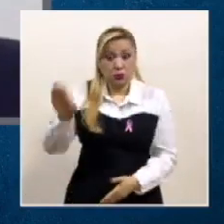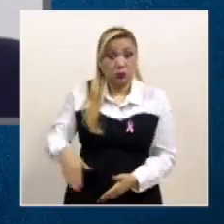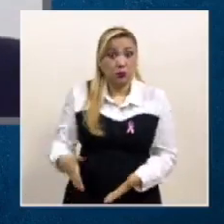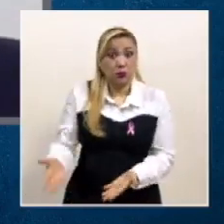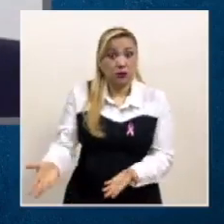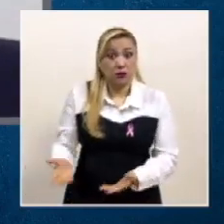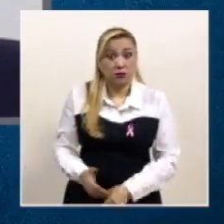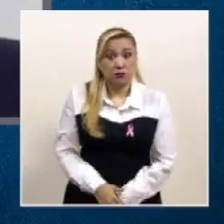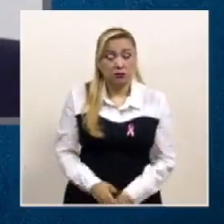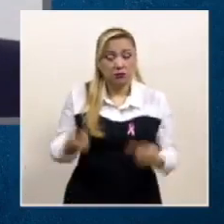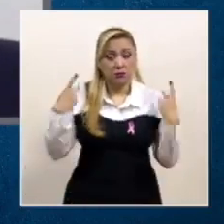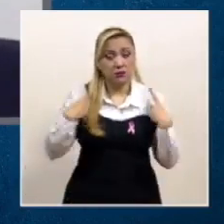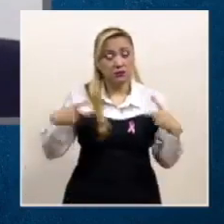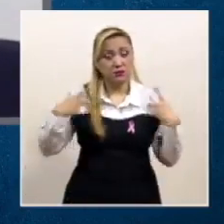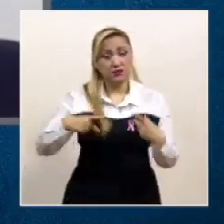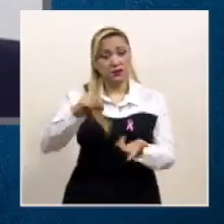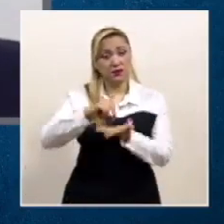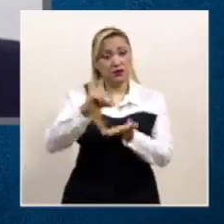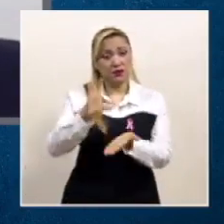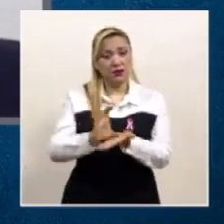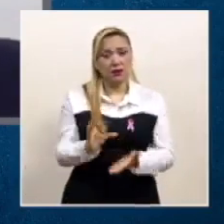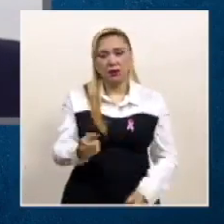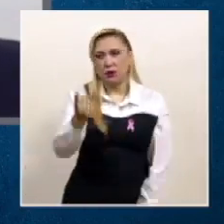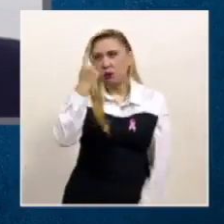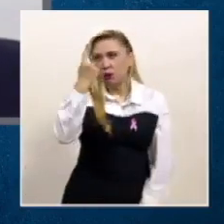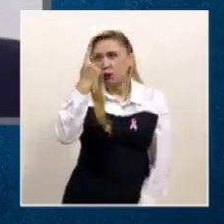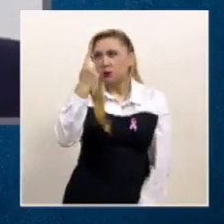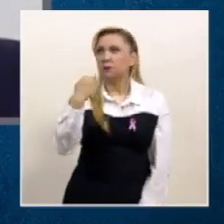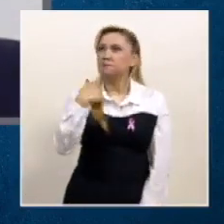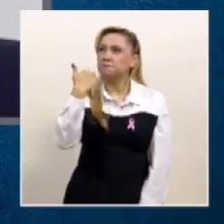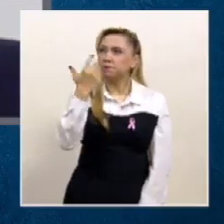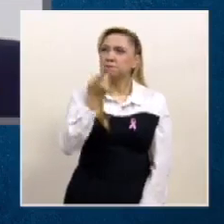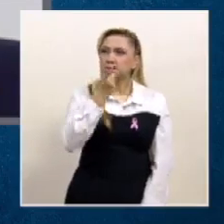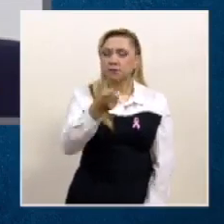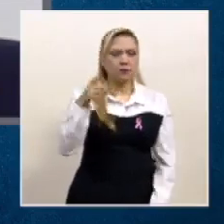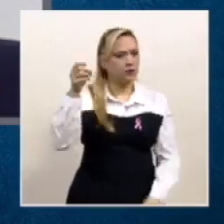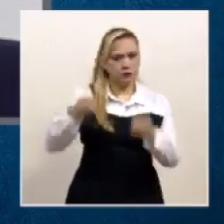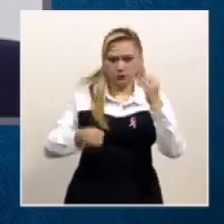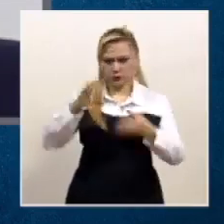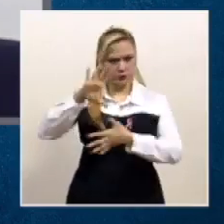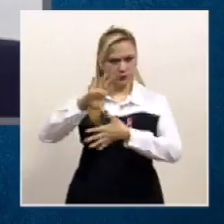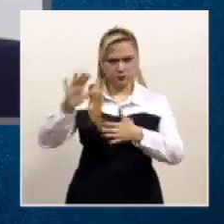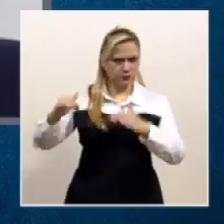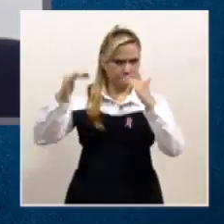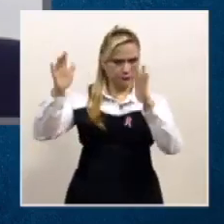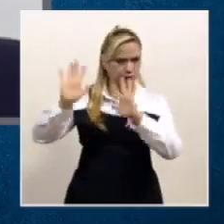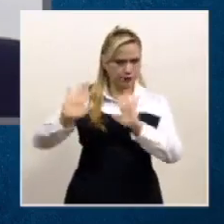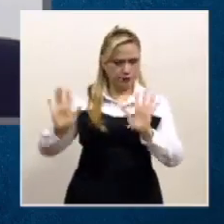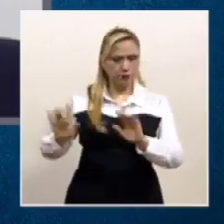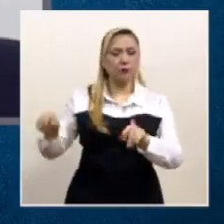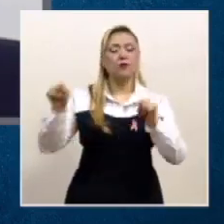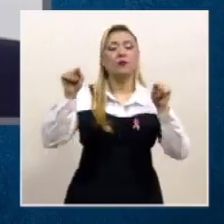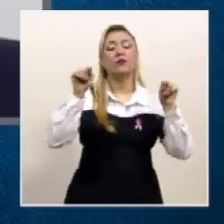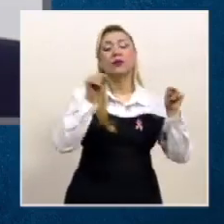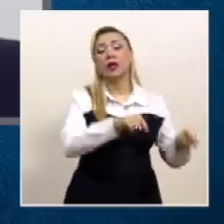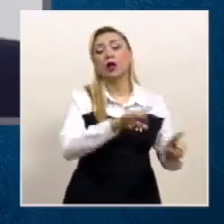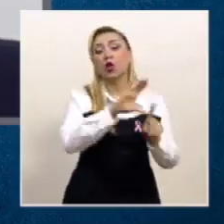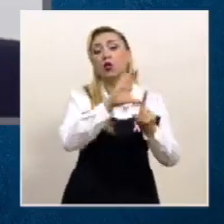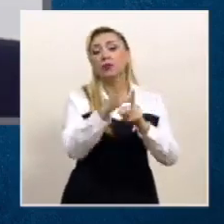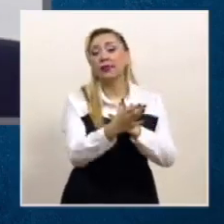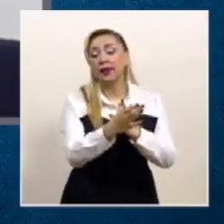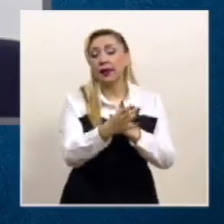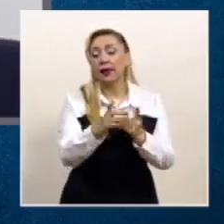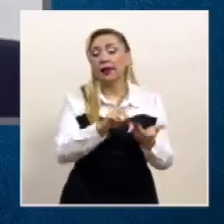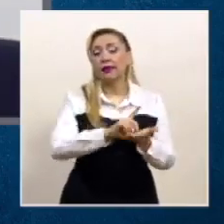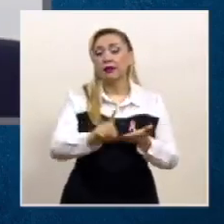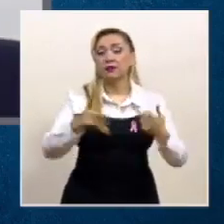las personas con discapacidad. Solo un caso quisiera mencionar, aunque no es de la Corte Interamericana, este es del Comité sobre los Derechos de las